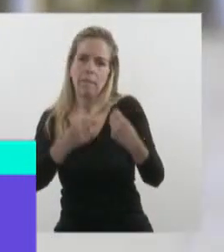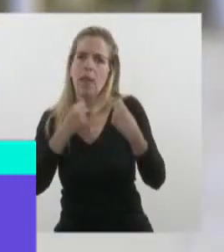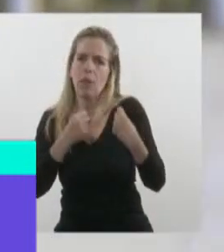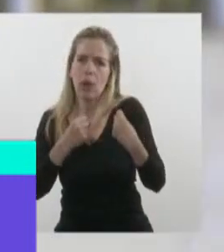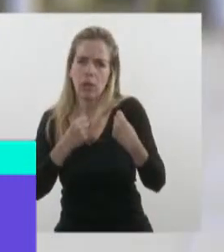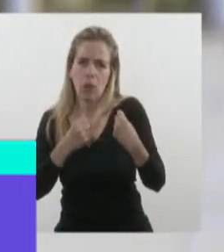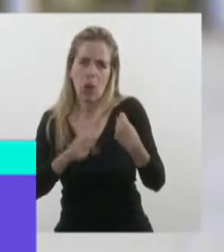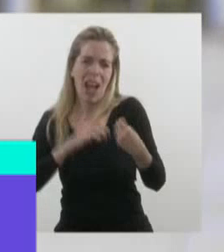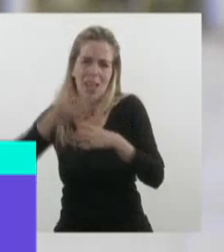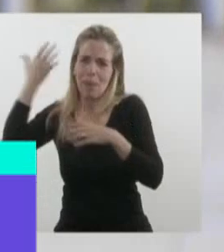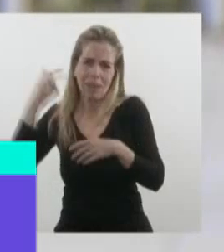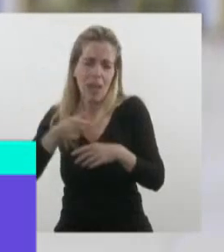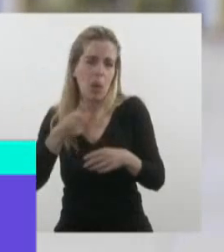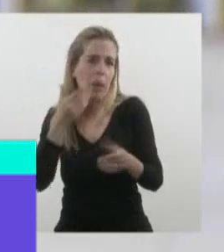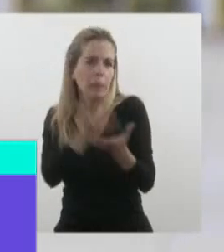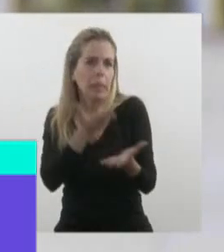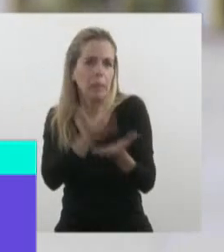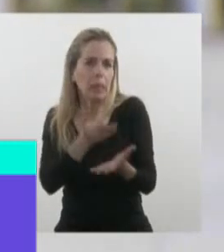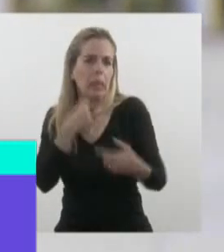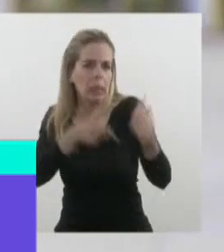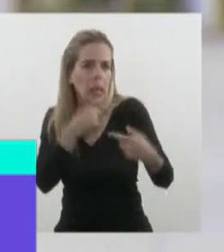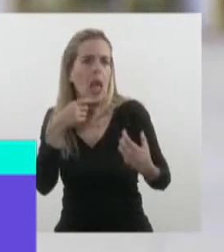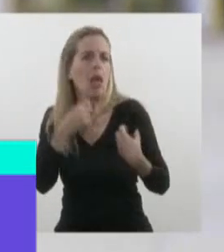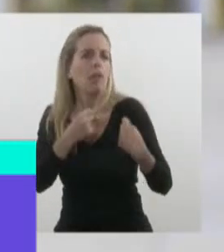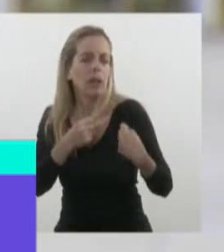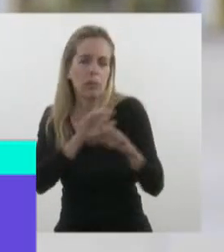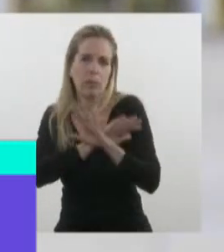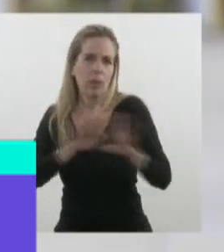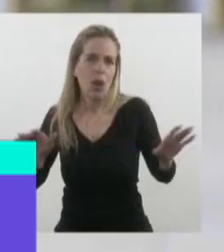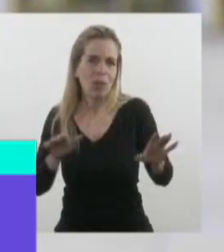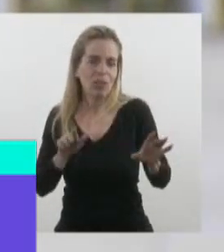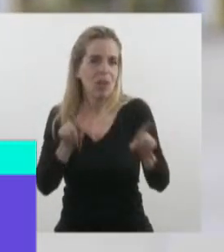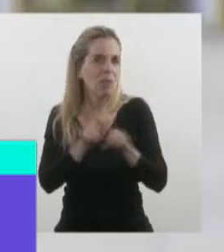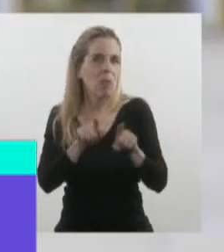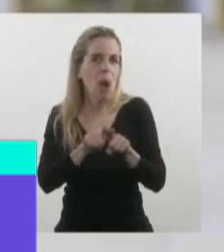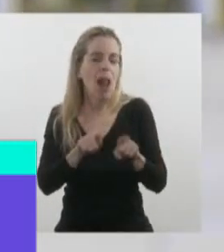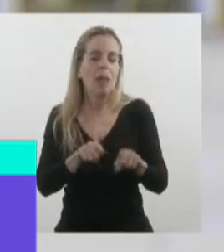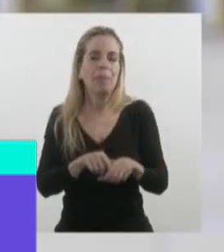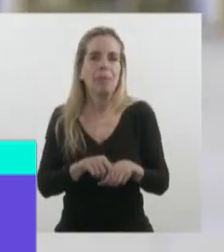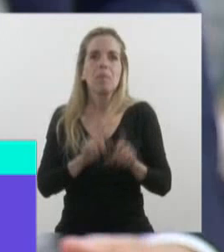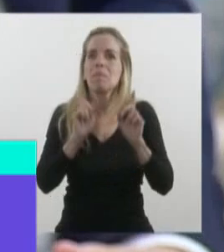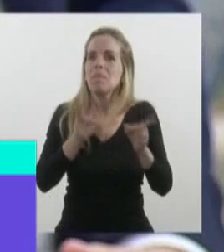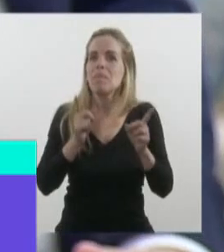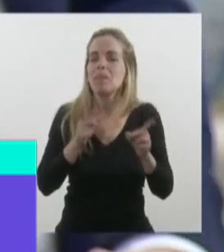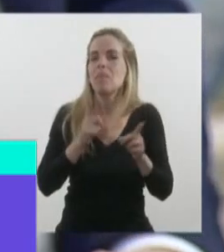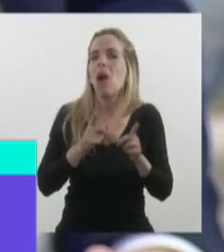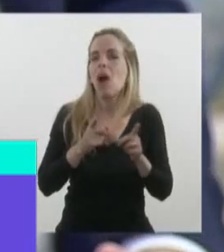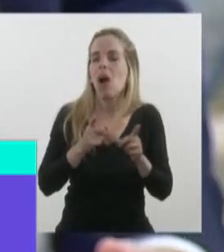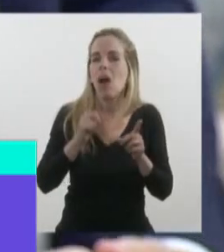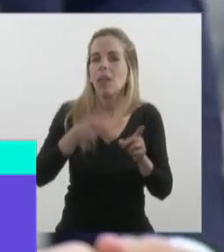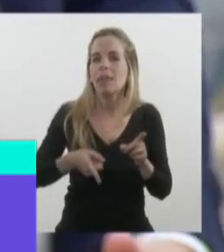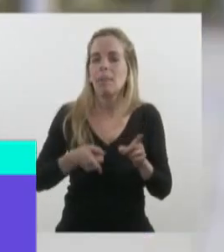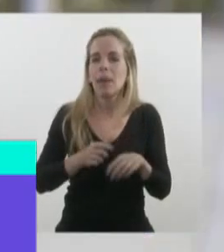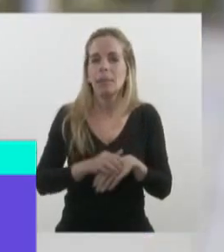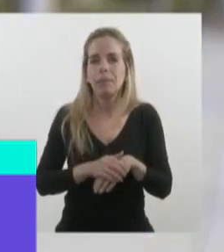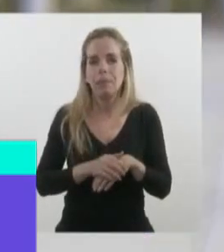podemos pedirle más esfuerzo todavía. Y del mismo modo, cuando aquella vez